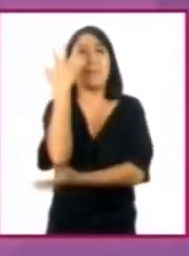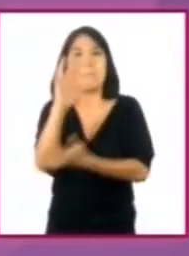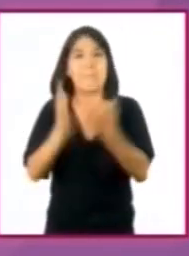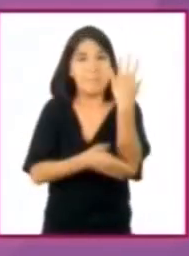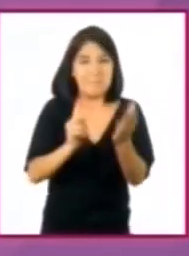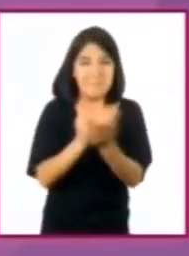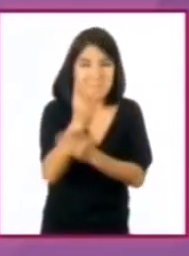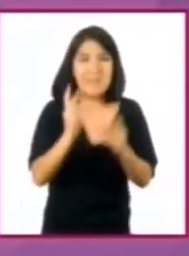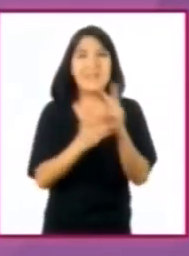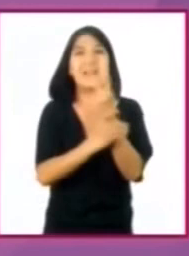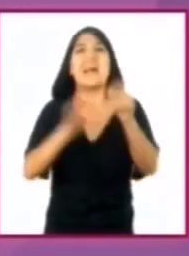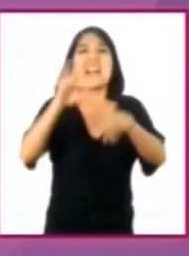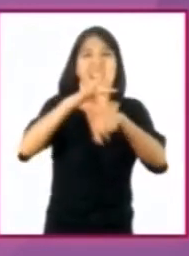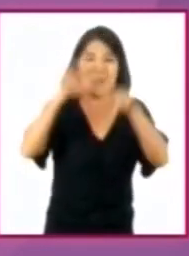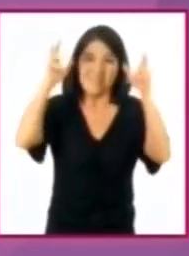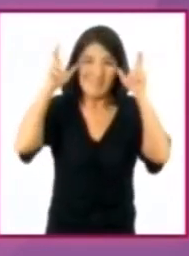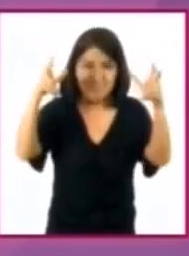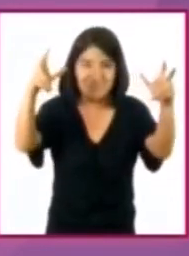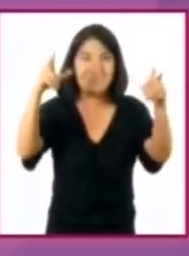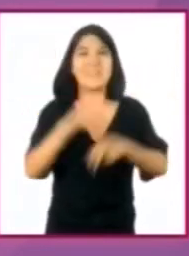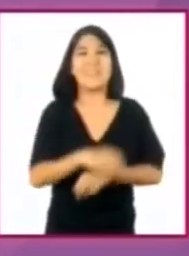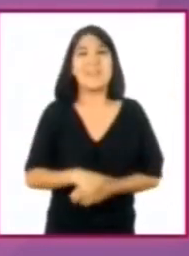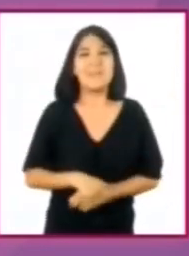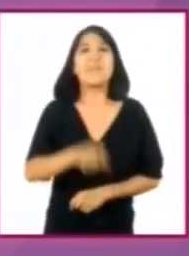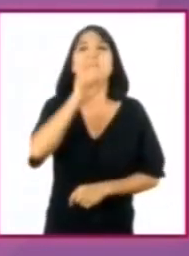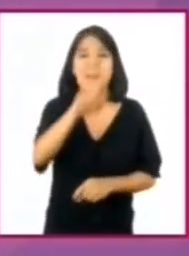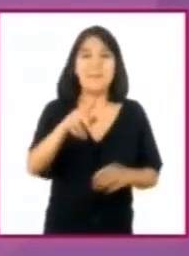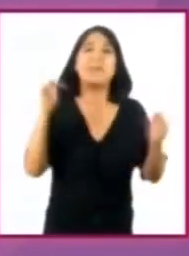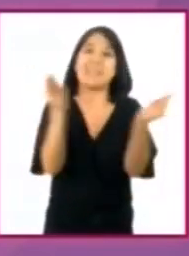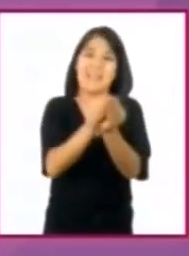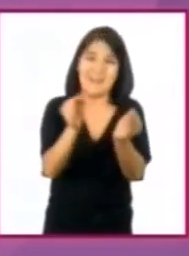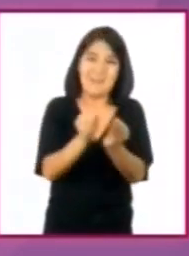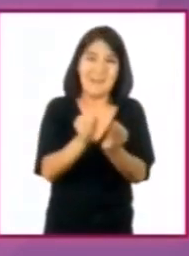un poco de carne de venado y, por supuesto, tamales.